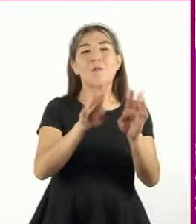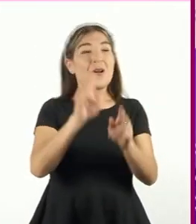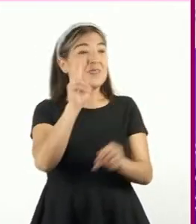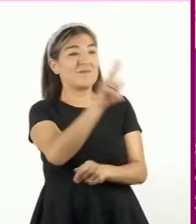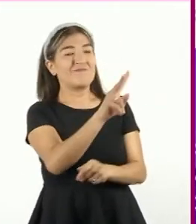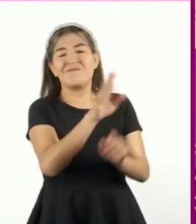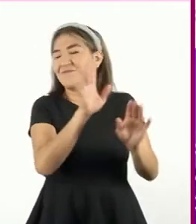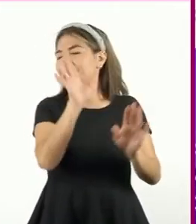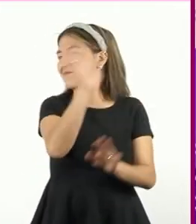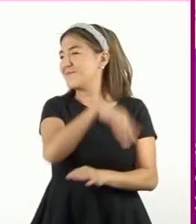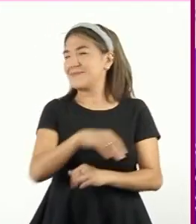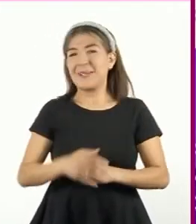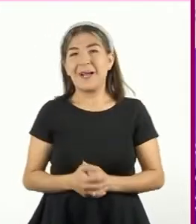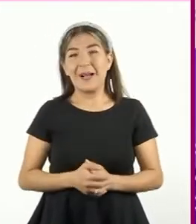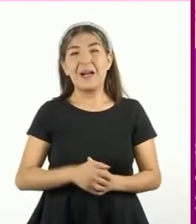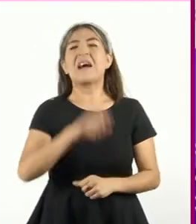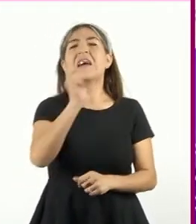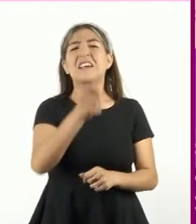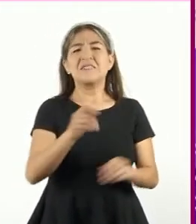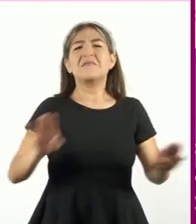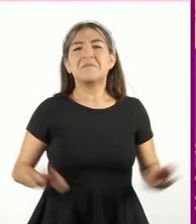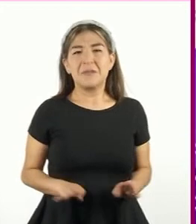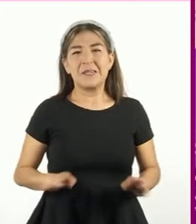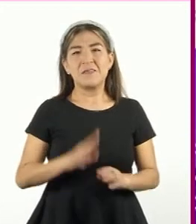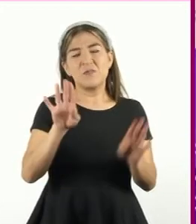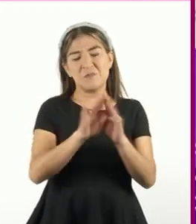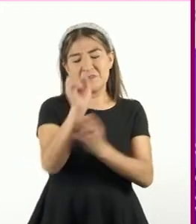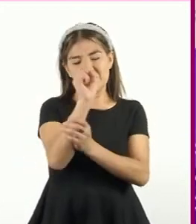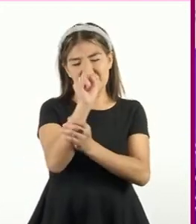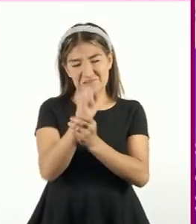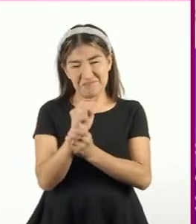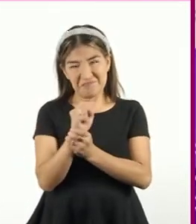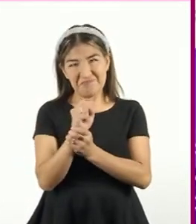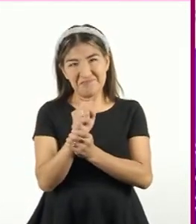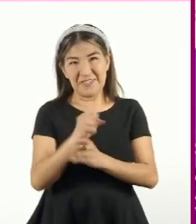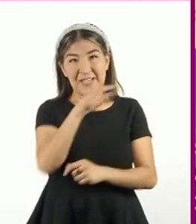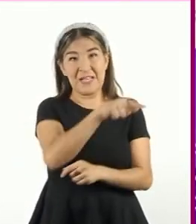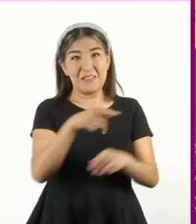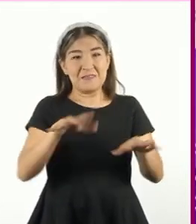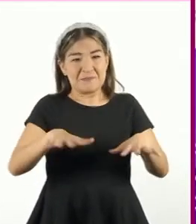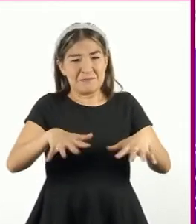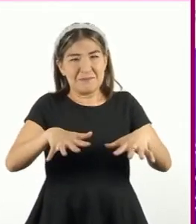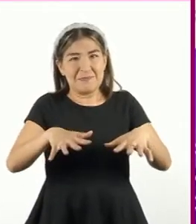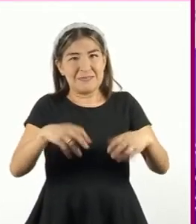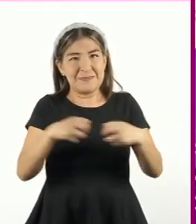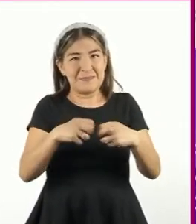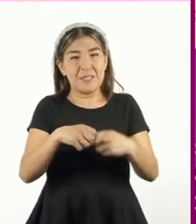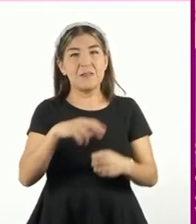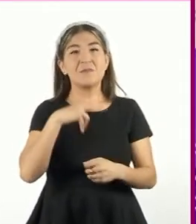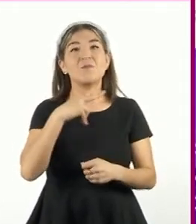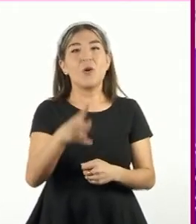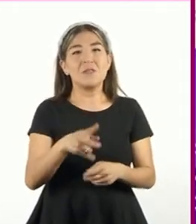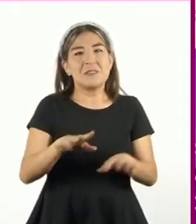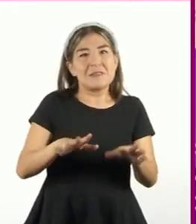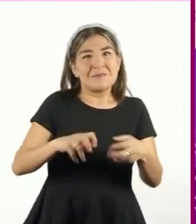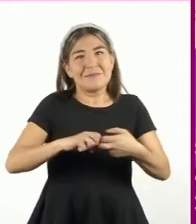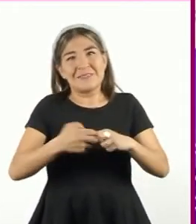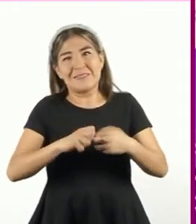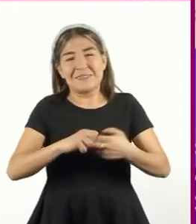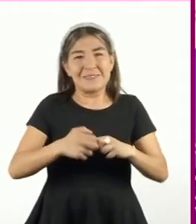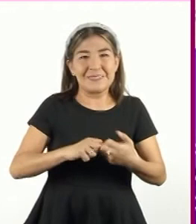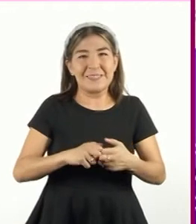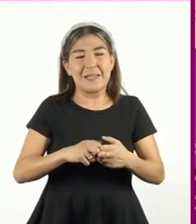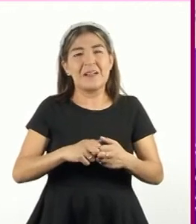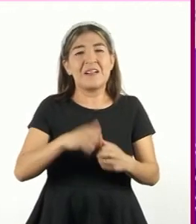visual. Su postura es agachada, sus manos tiemblan, su voz es débil,